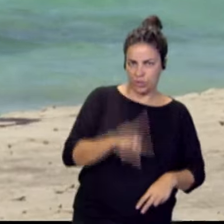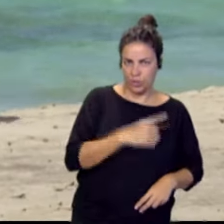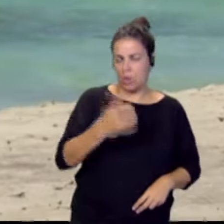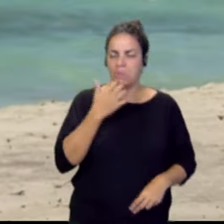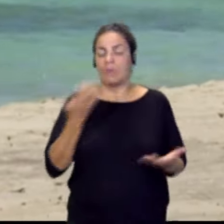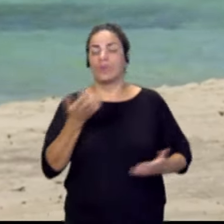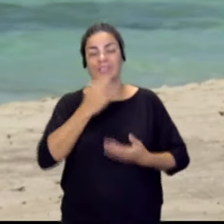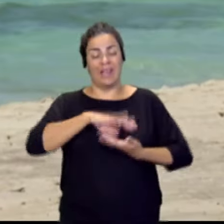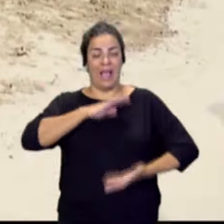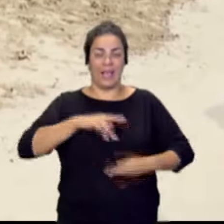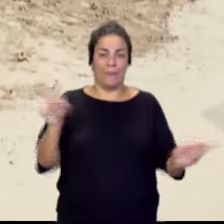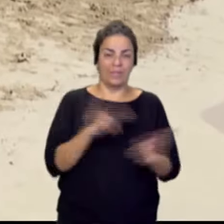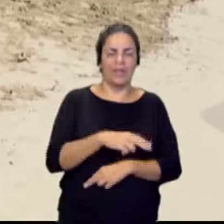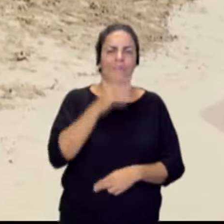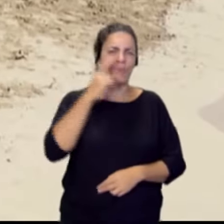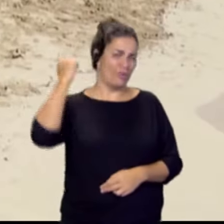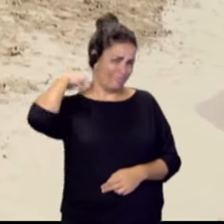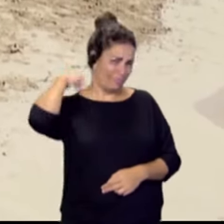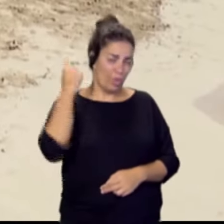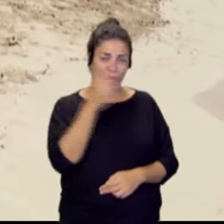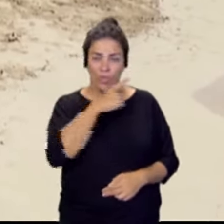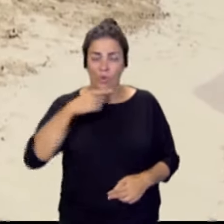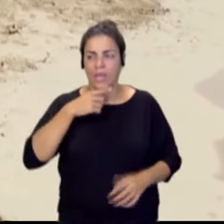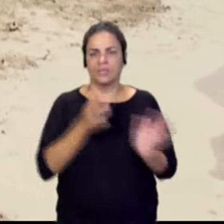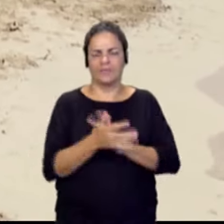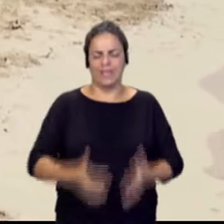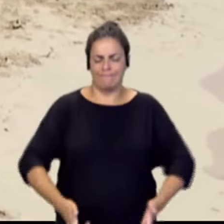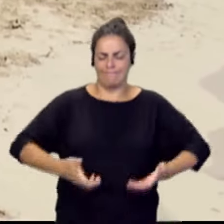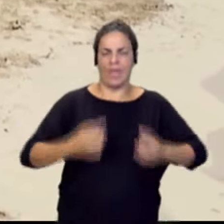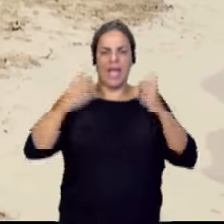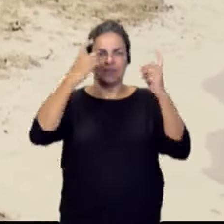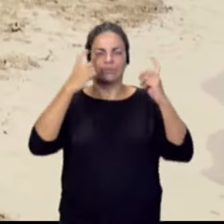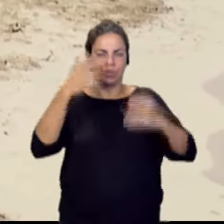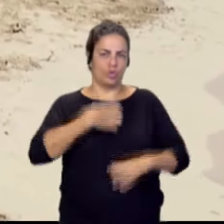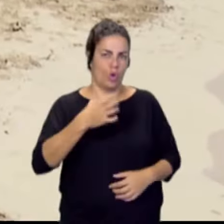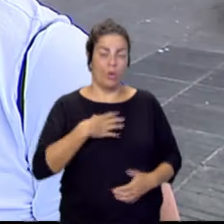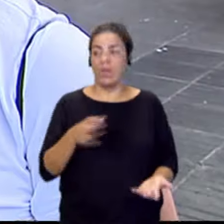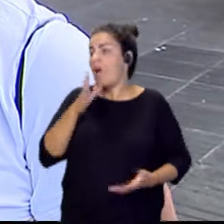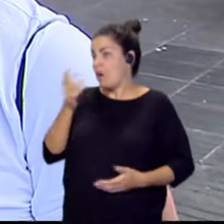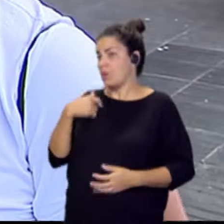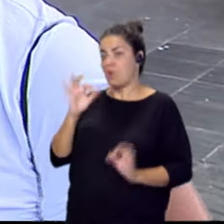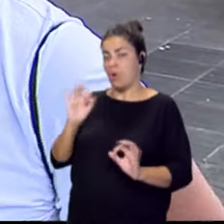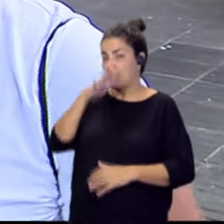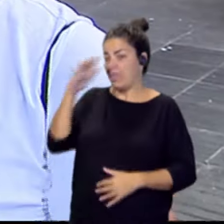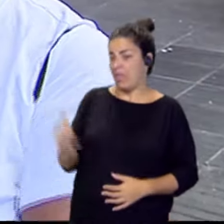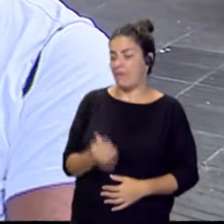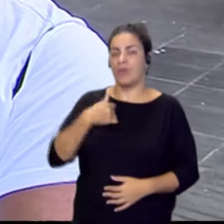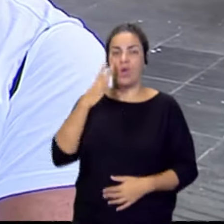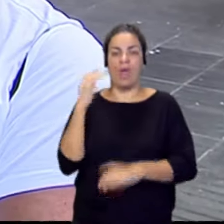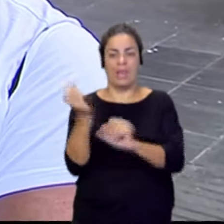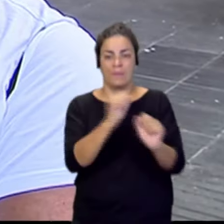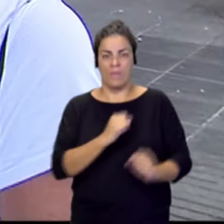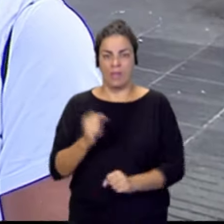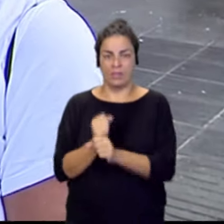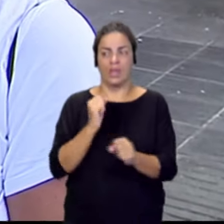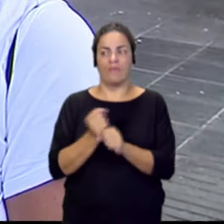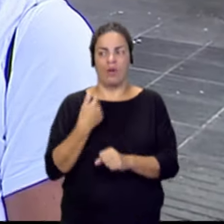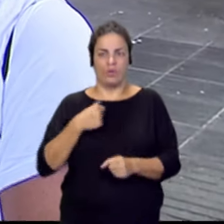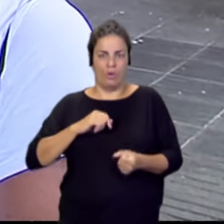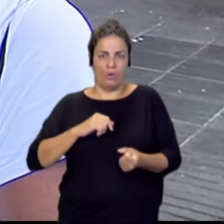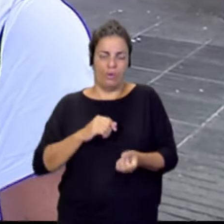es por dolor cervical, no se debe realizar esfuerzo físico. Yo ahora mismo estoy de baja y yo trabajo en la limpieza, yo tengo una tendinitis,